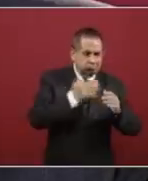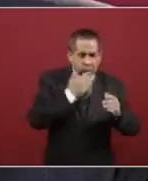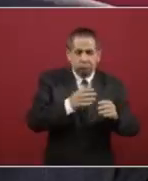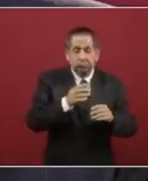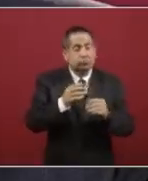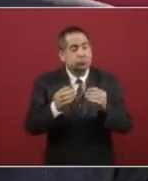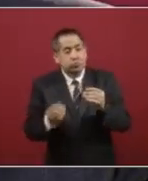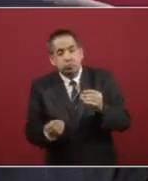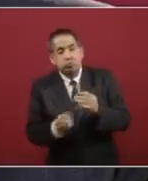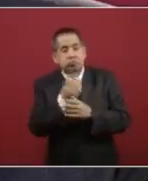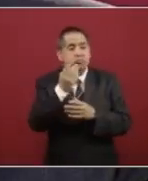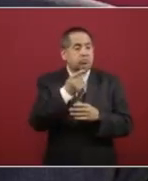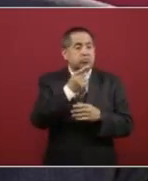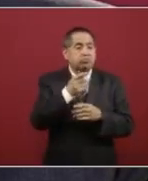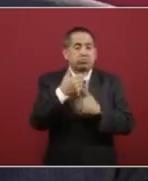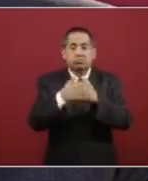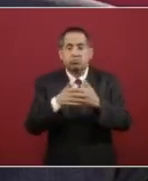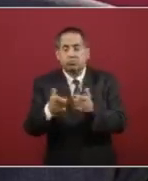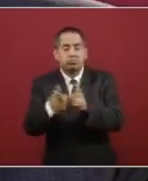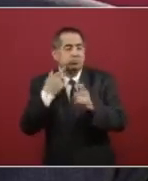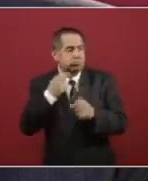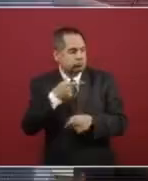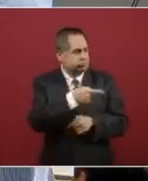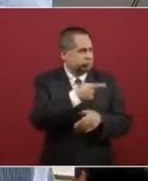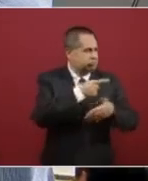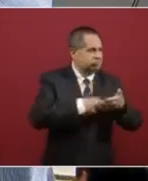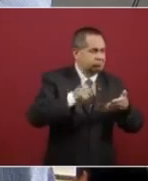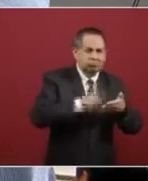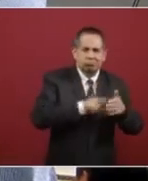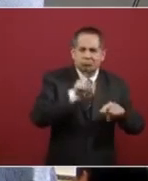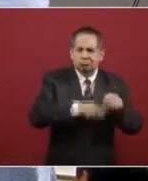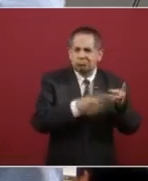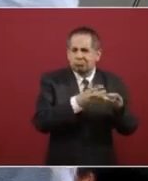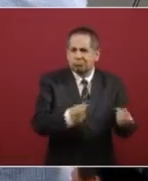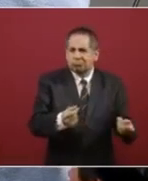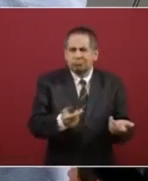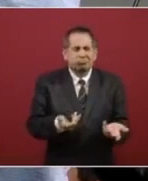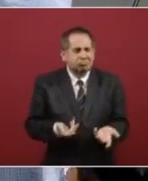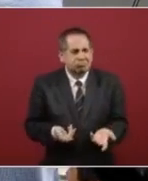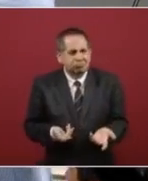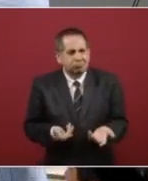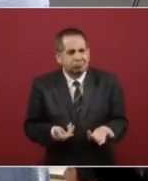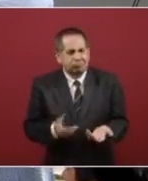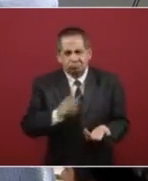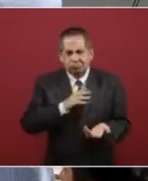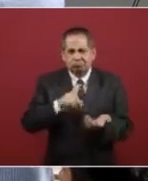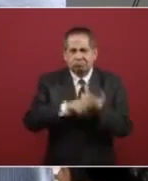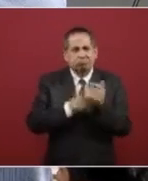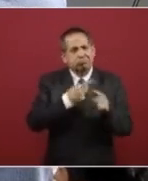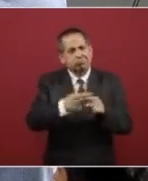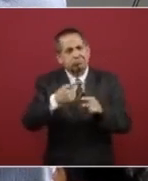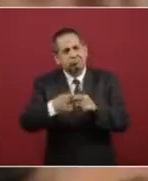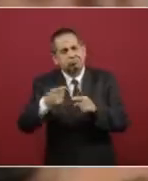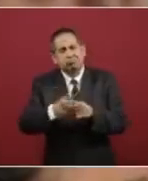como el PES, toda vez que hay más de ciento y tantos registros de partidos que